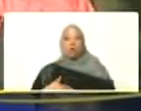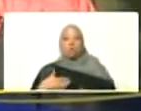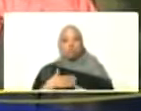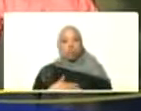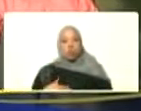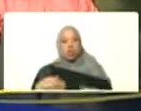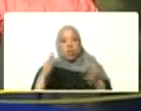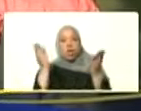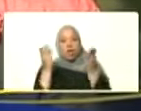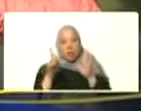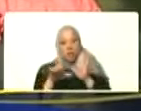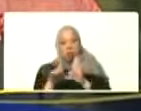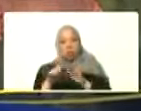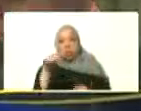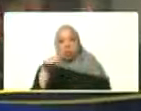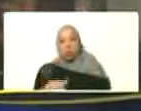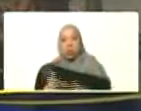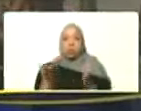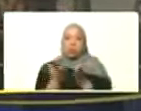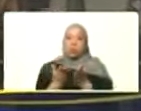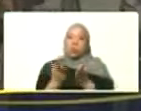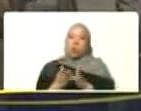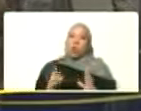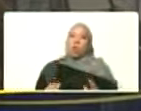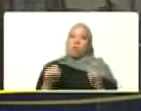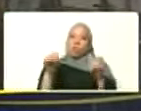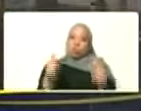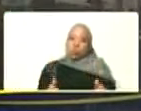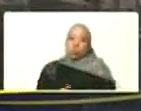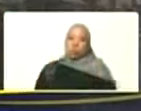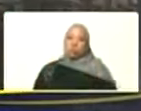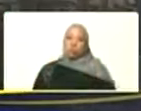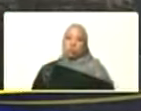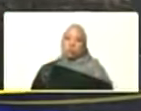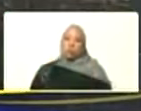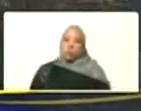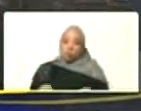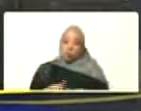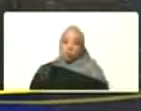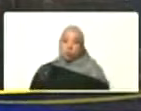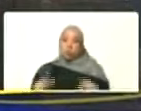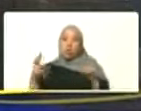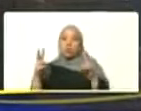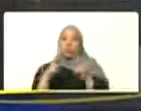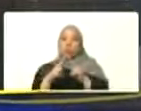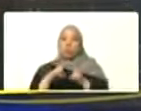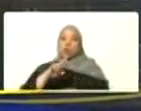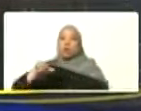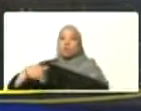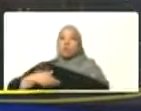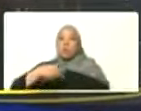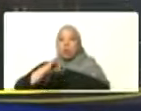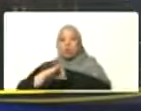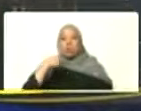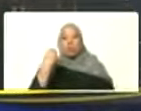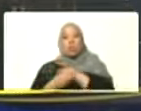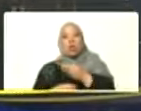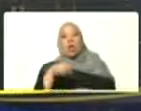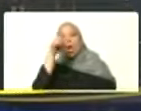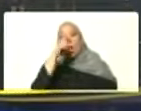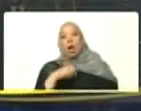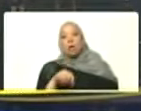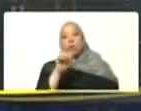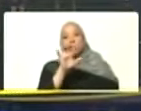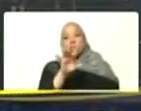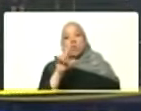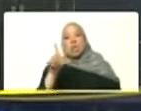institución. Este colegio que ha sido emblemático, el liceo conocido como El Chocolate, nosotros tenemos y cumplimos este año